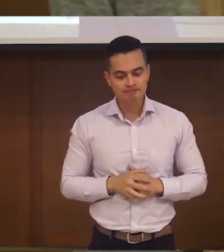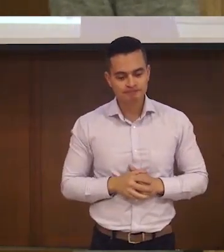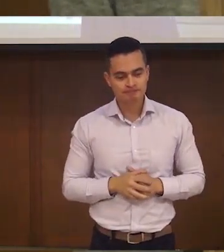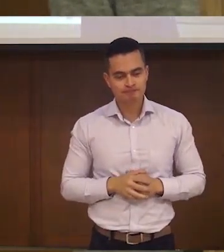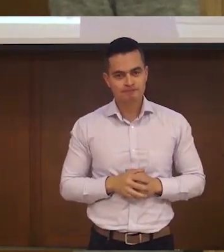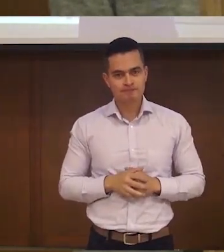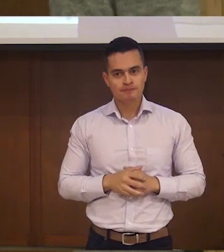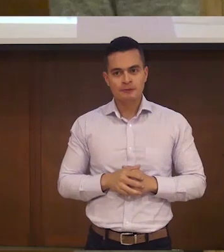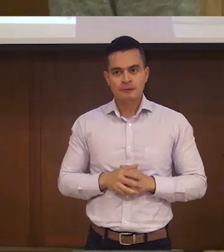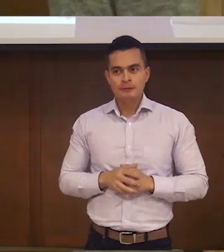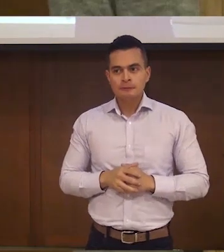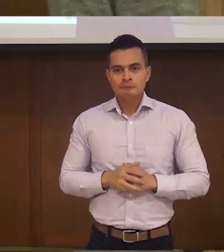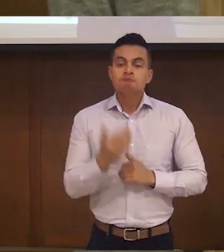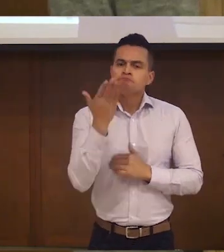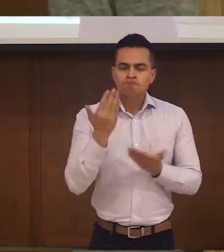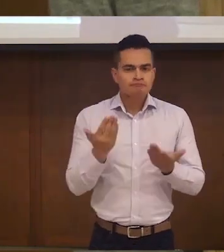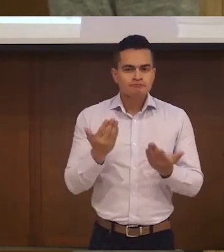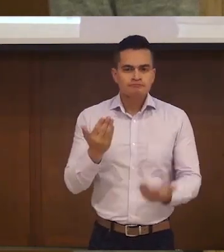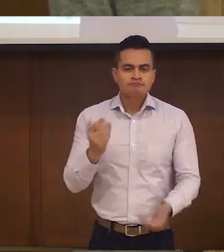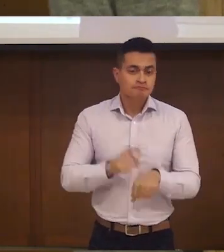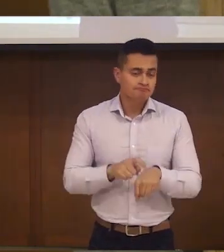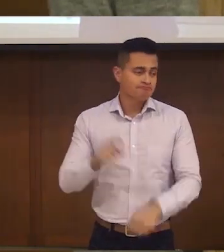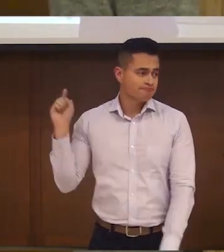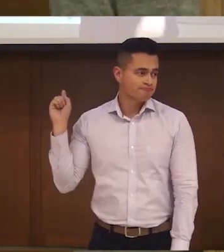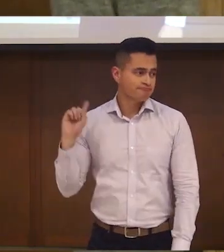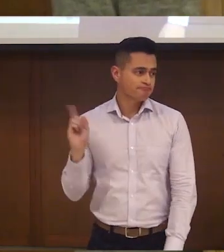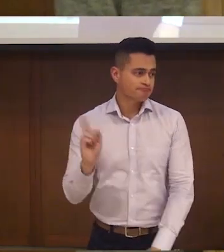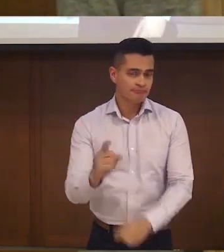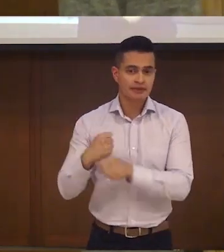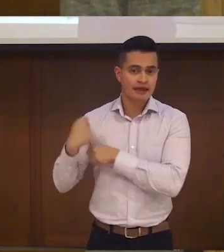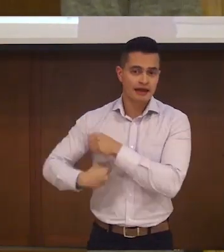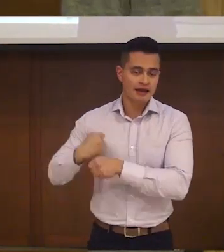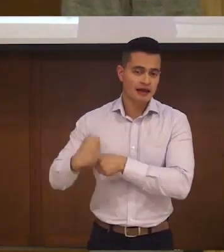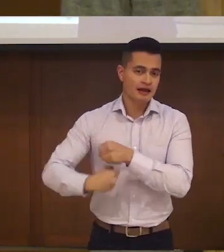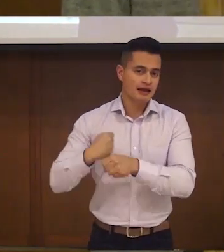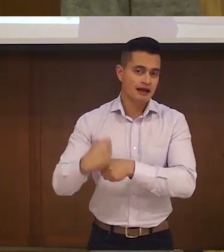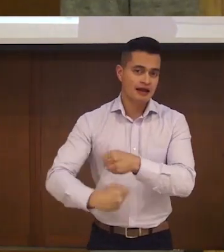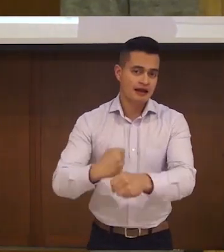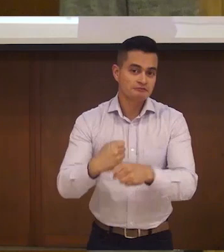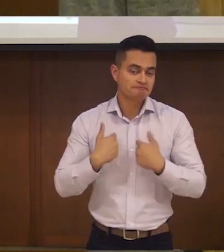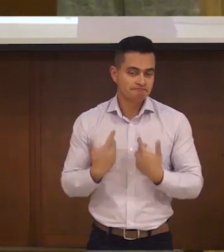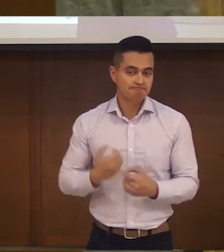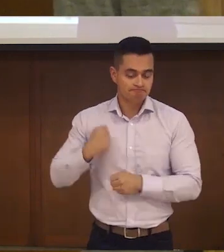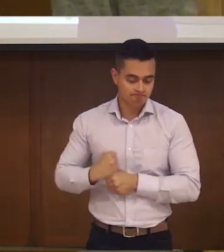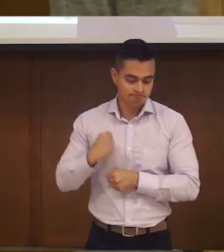Y a lo largo de todos estos años de trabajo,